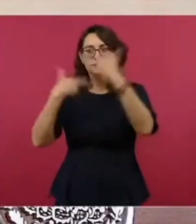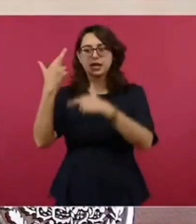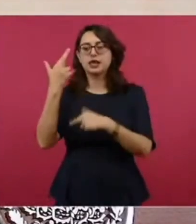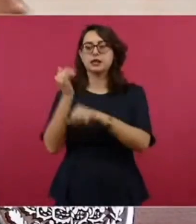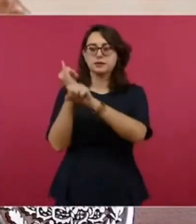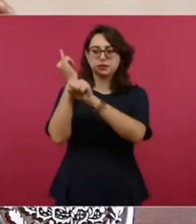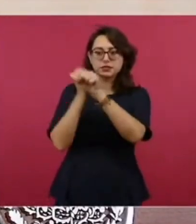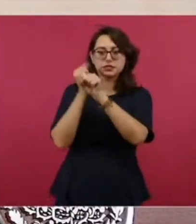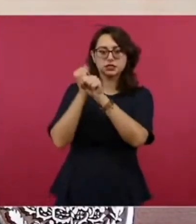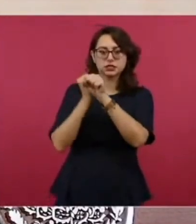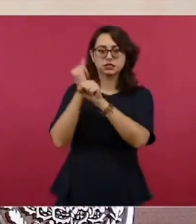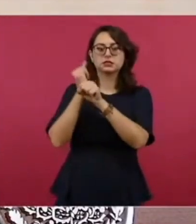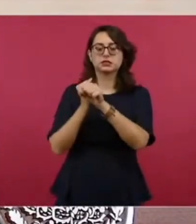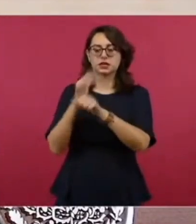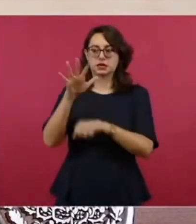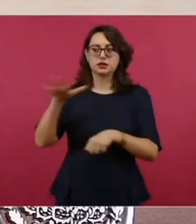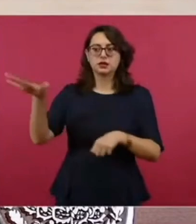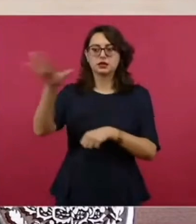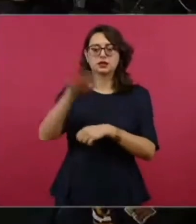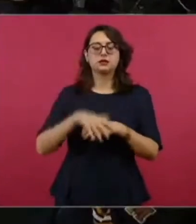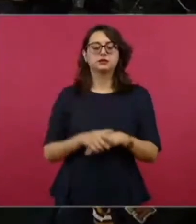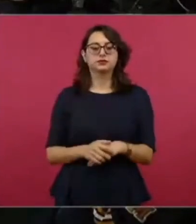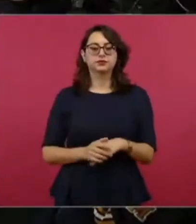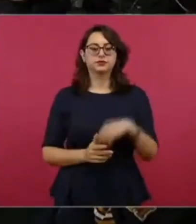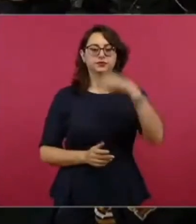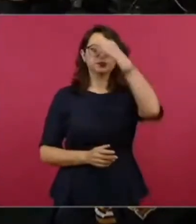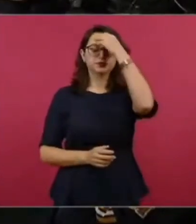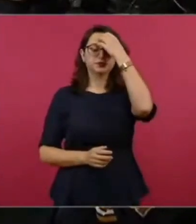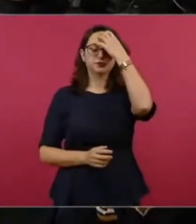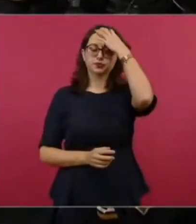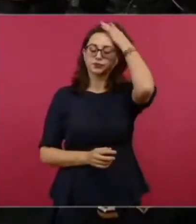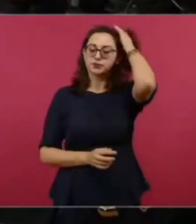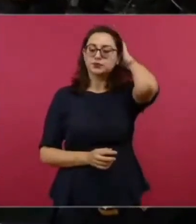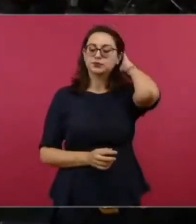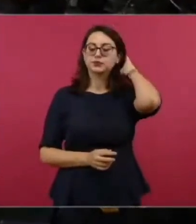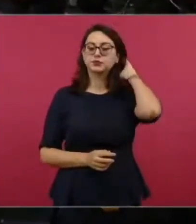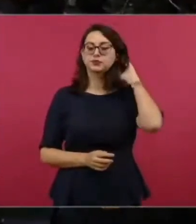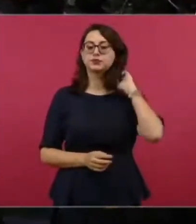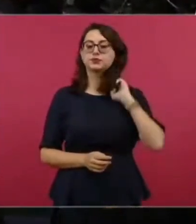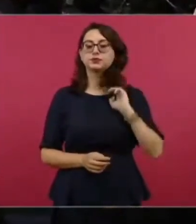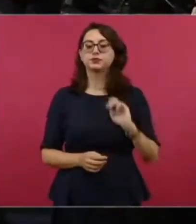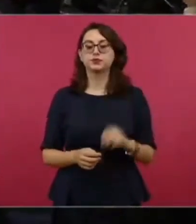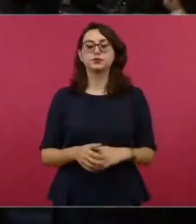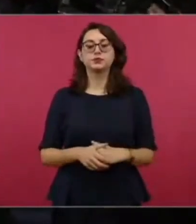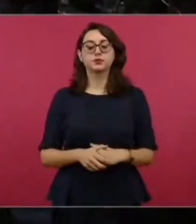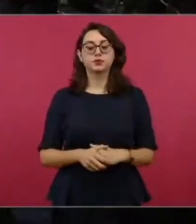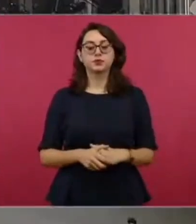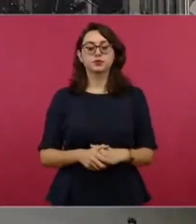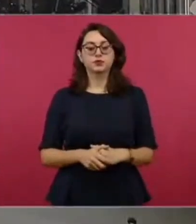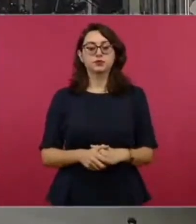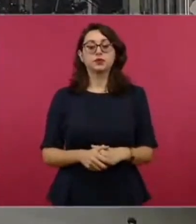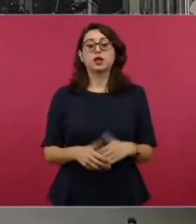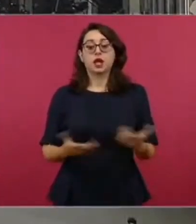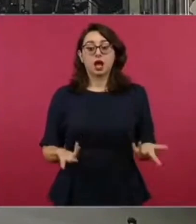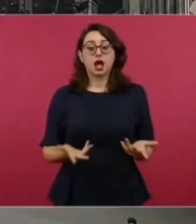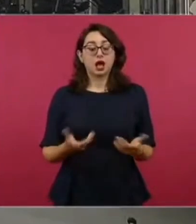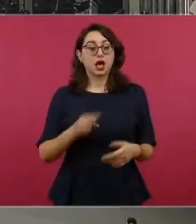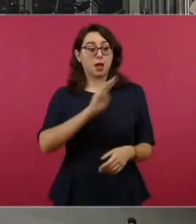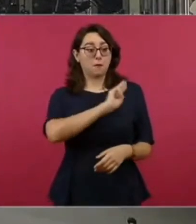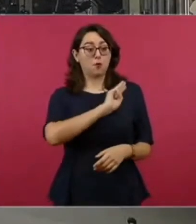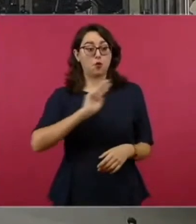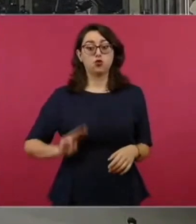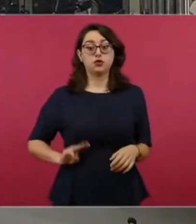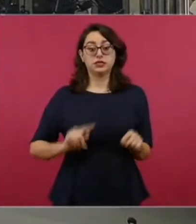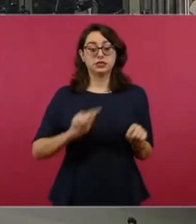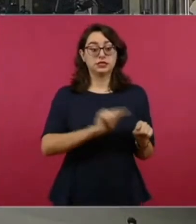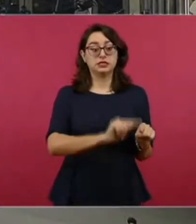investigación ahí en la Huasteca Incluso el presidente en estos municipios que le que le he mencionado ya les han quitado los recursos